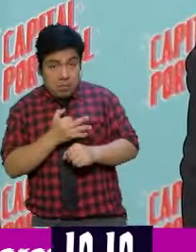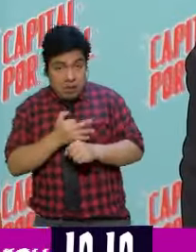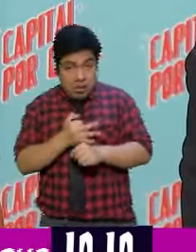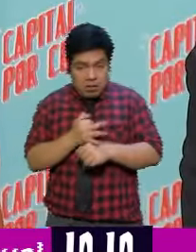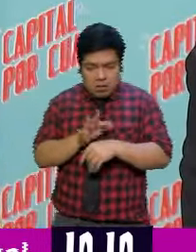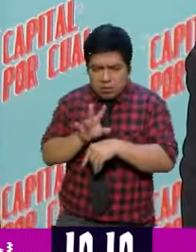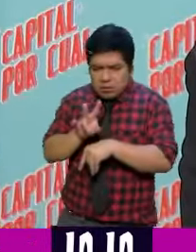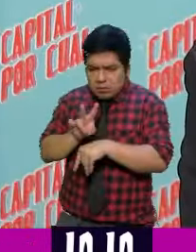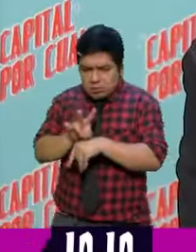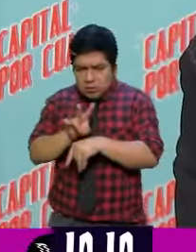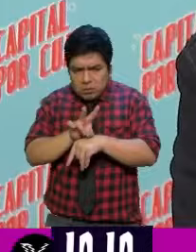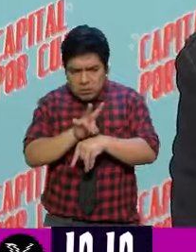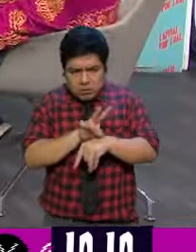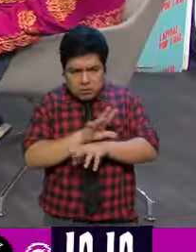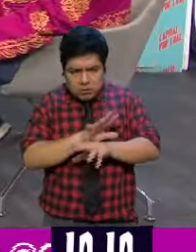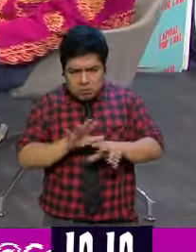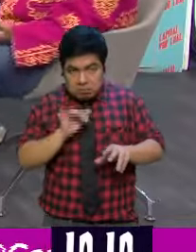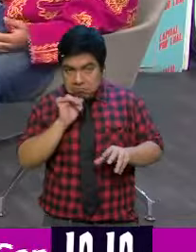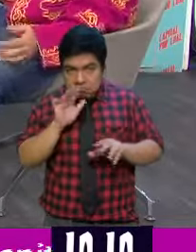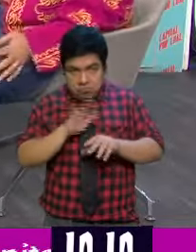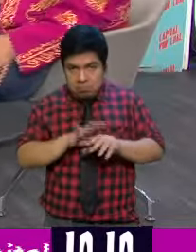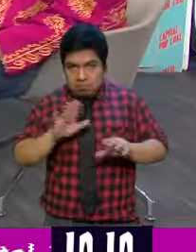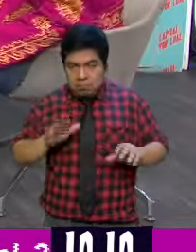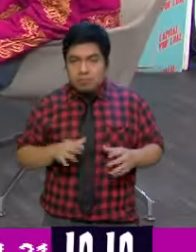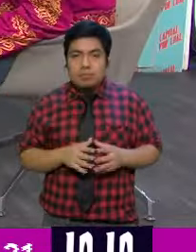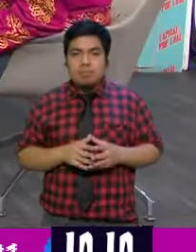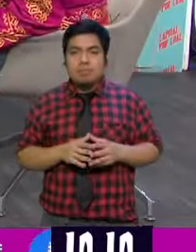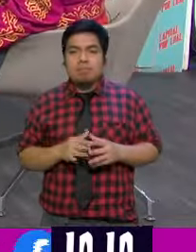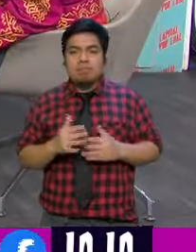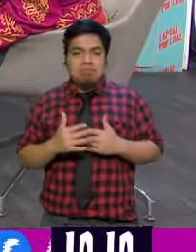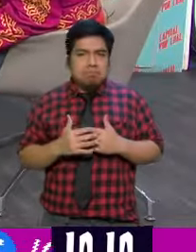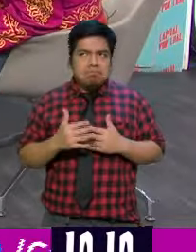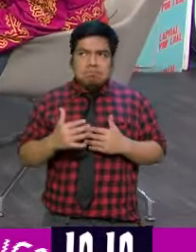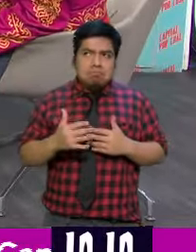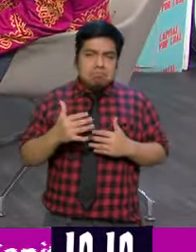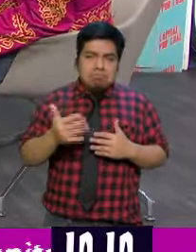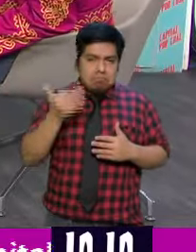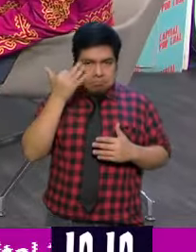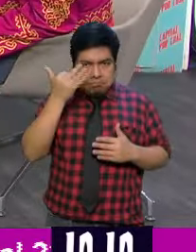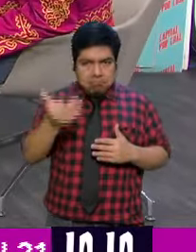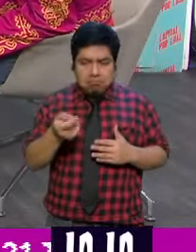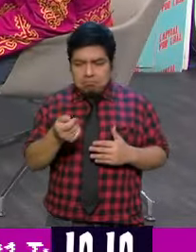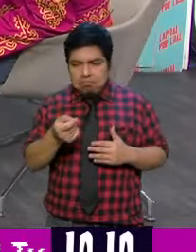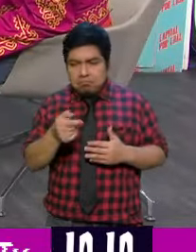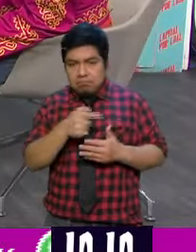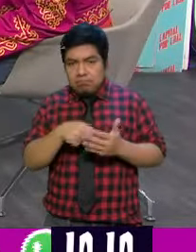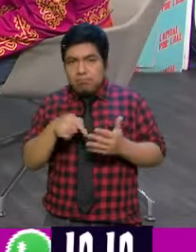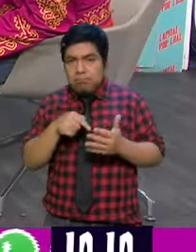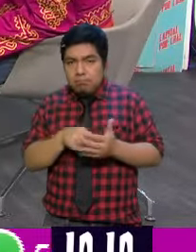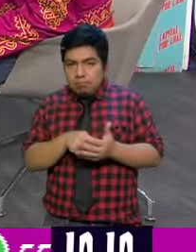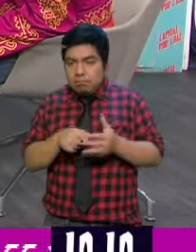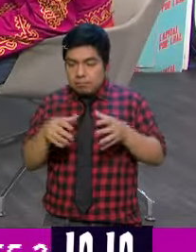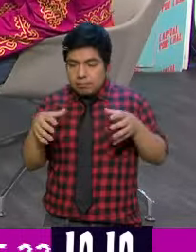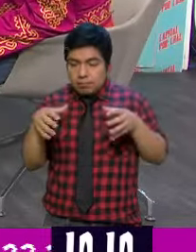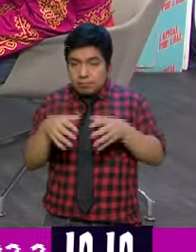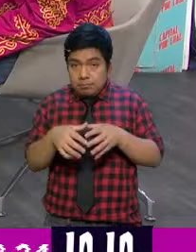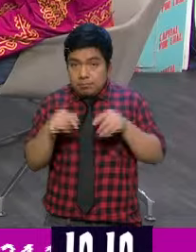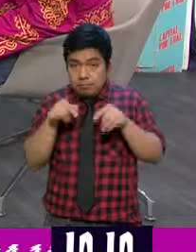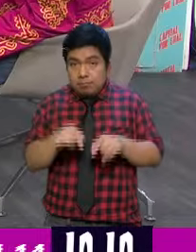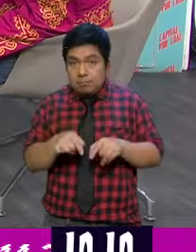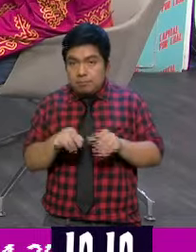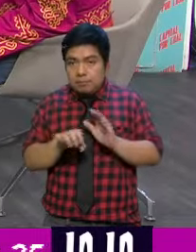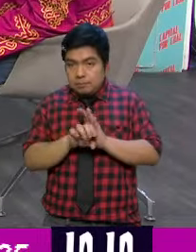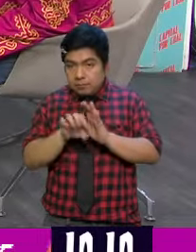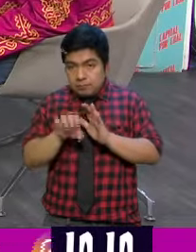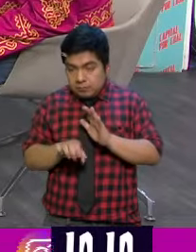ahí claro. El nombre del observatorio. Yo imagino dentro de un poco tiempo un lugar físico, uh-huh, que sea el